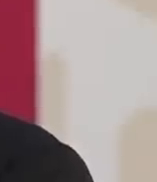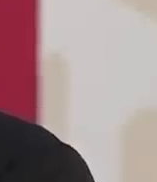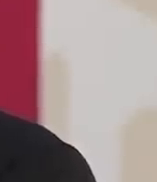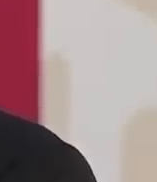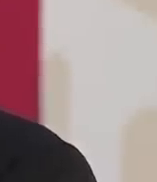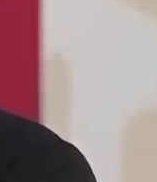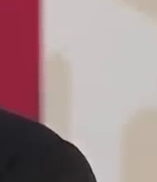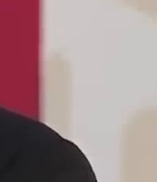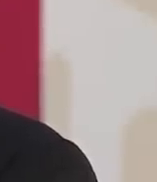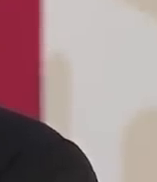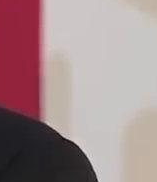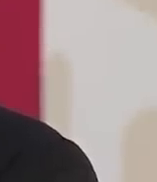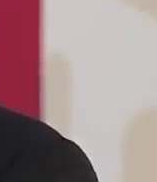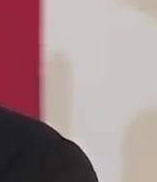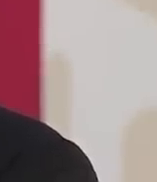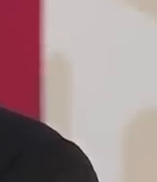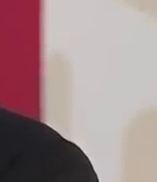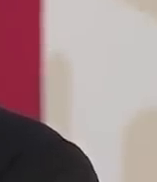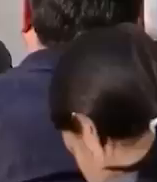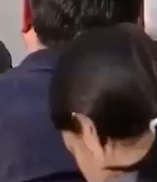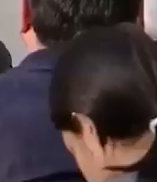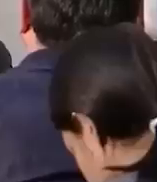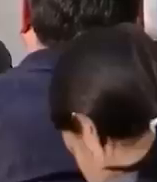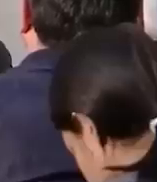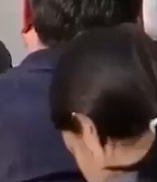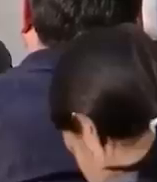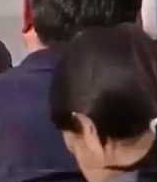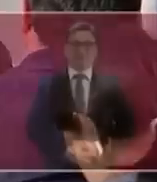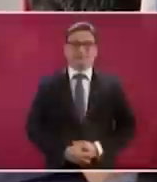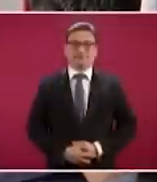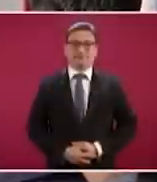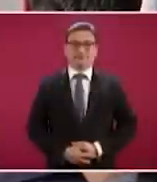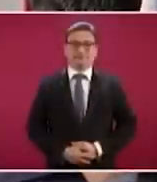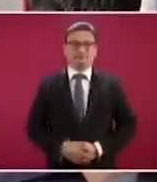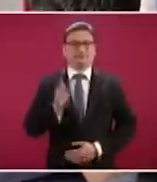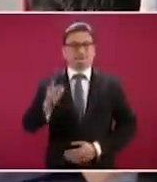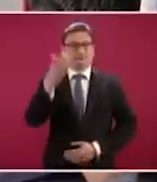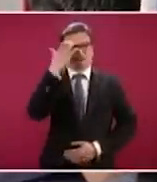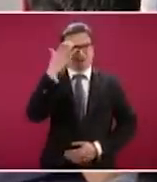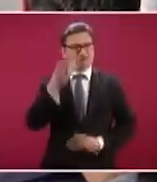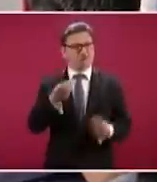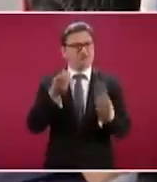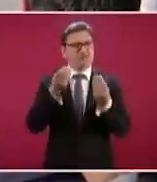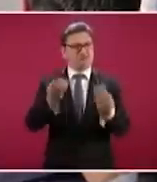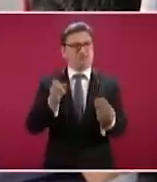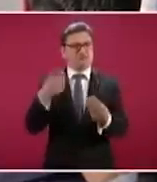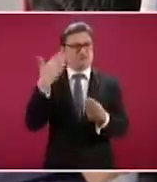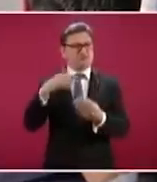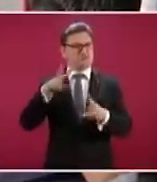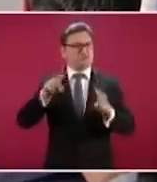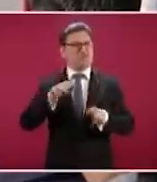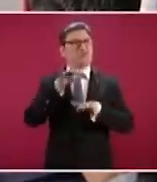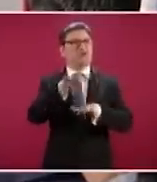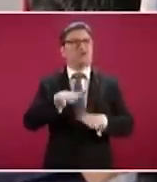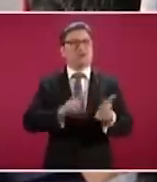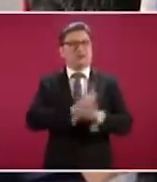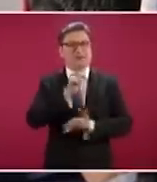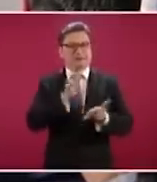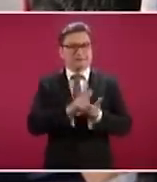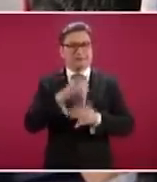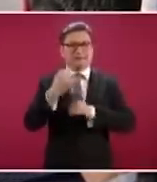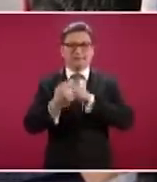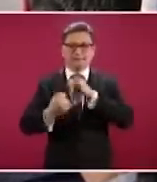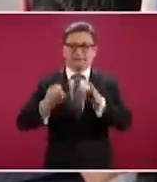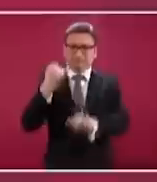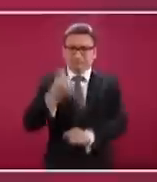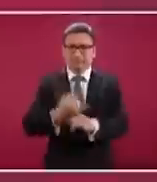Tiene mucho conocimiento sobre las leyes